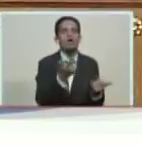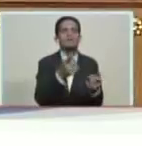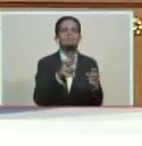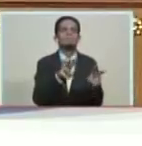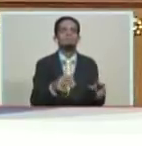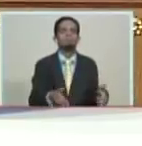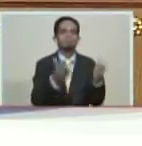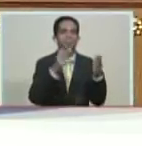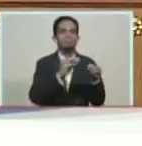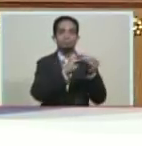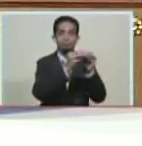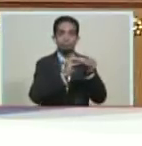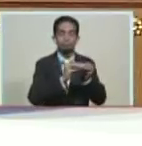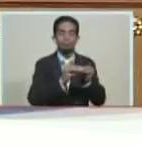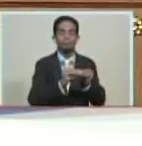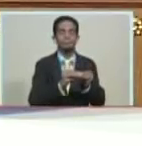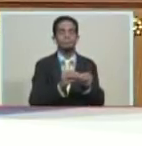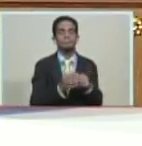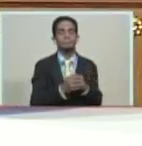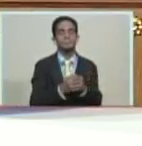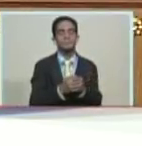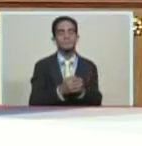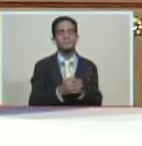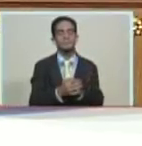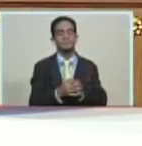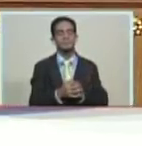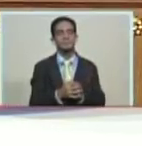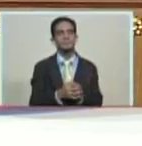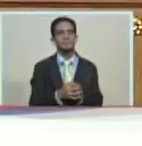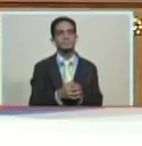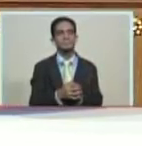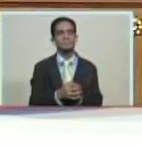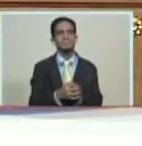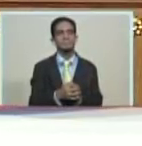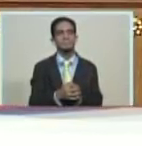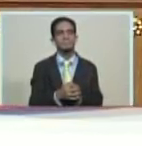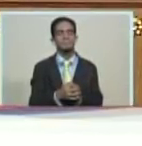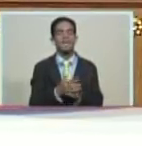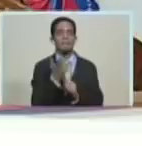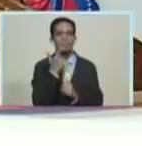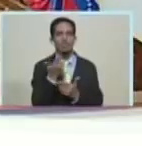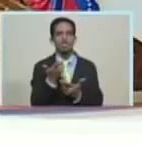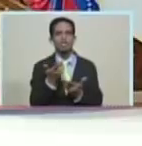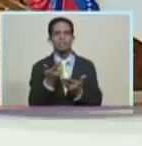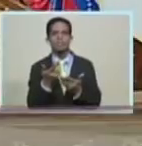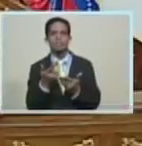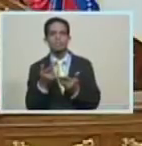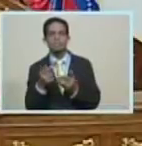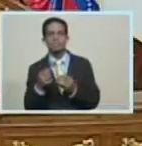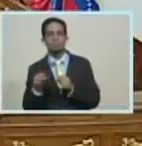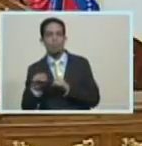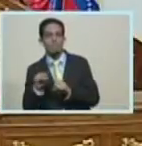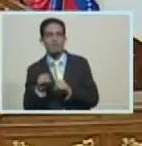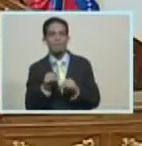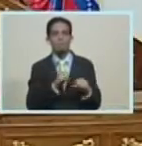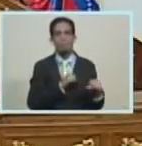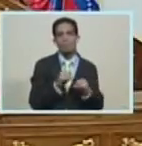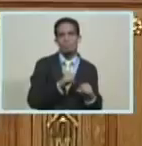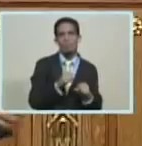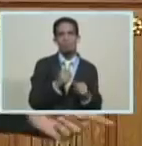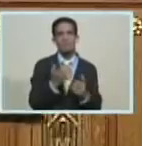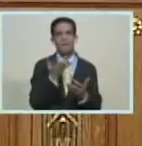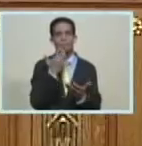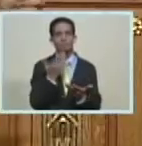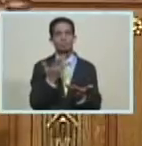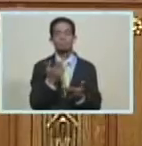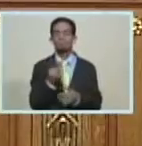Mi conclusión, después de un estudio que he hecho, más allá de que hagamos un poquito aquí, un poquito allá, la gran misión Barrio Nuevo, Barrio Tricolor no es pase un